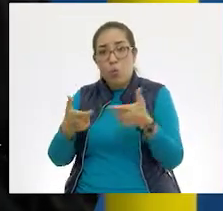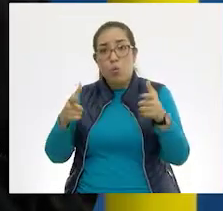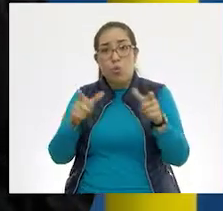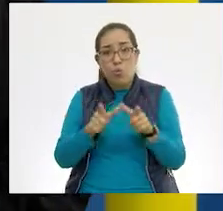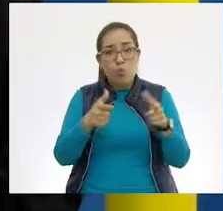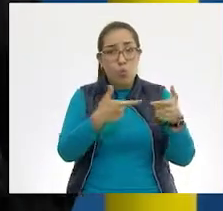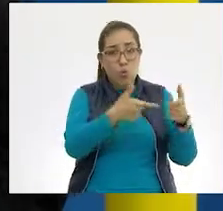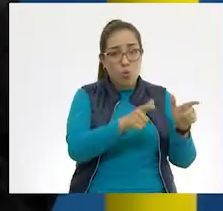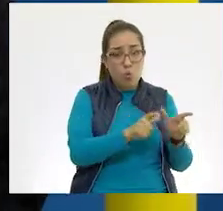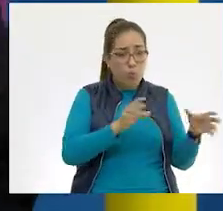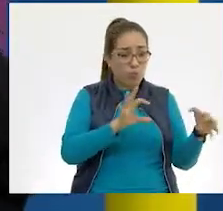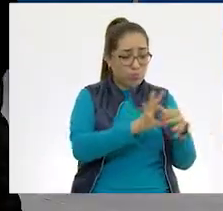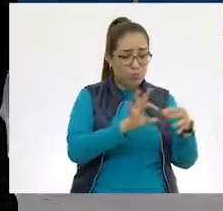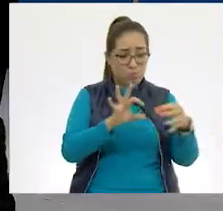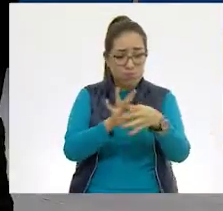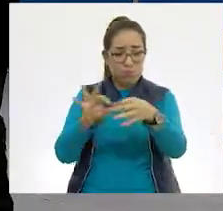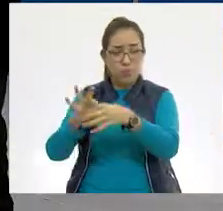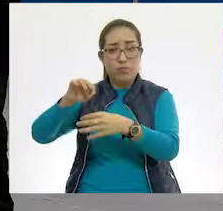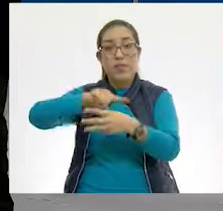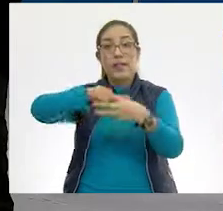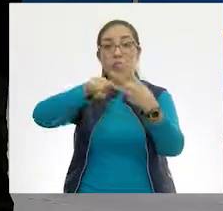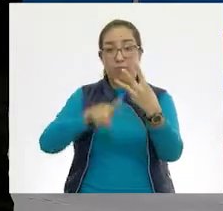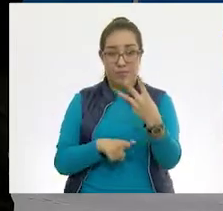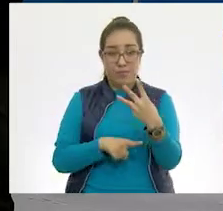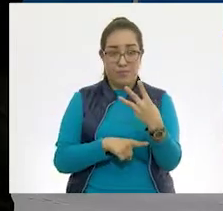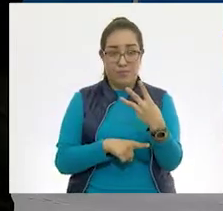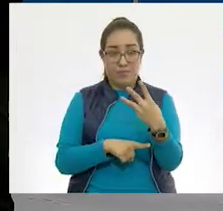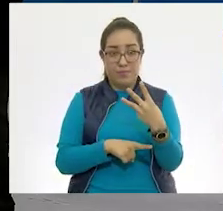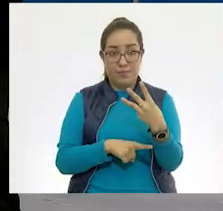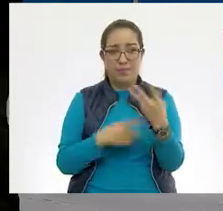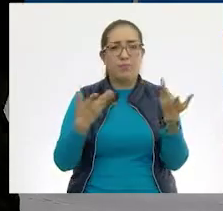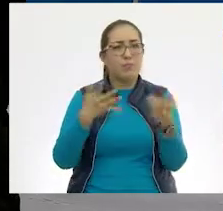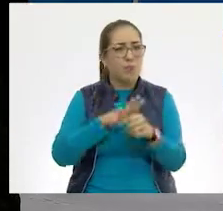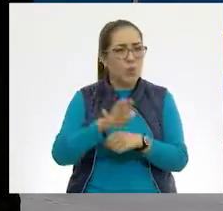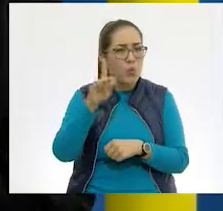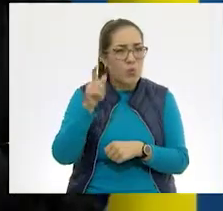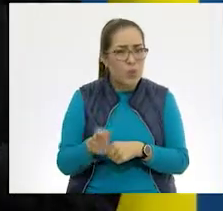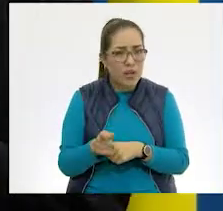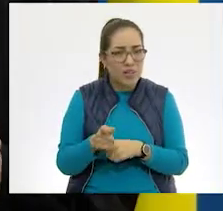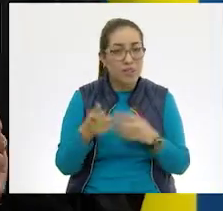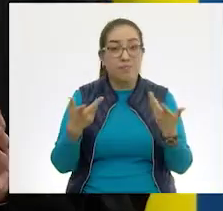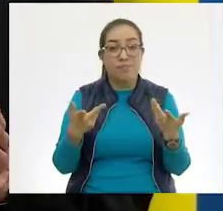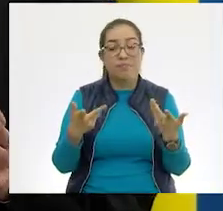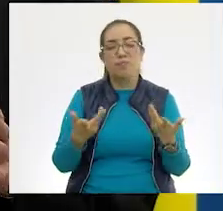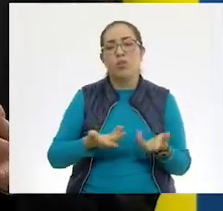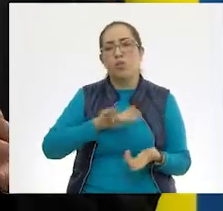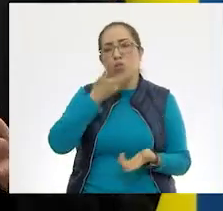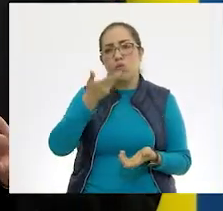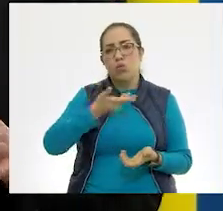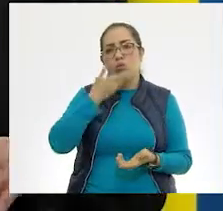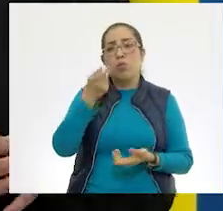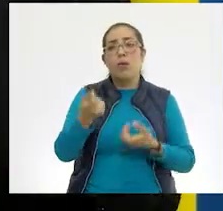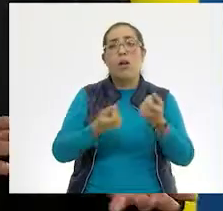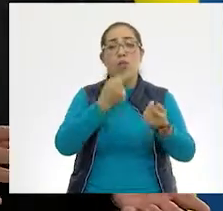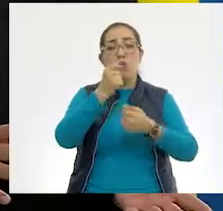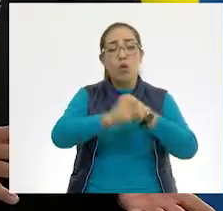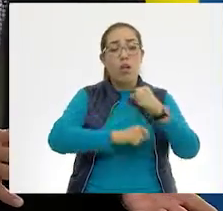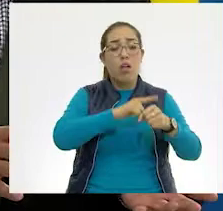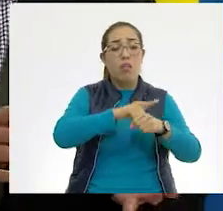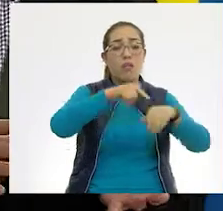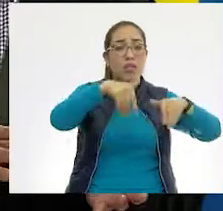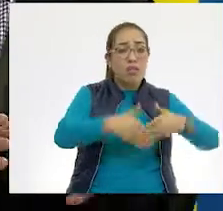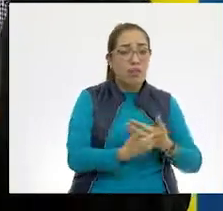3 grupos. ¿Y cuáles son esos 3 grupos, maestro? Comúnmente se dice que unos animales nacen de